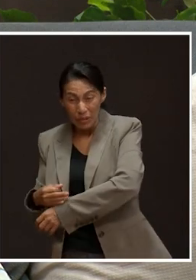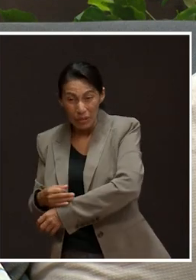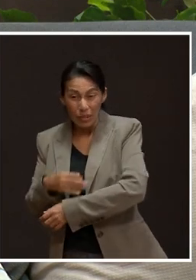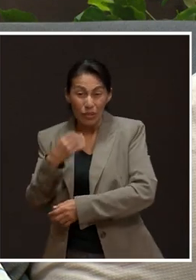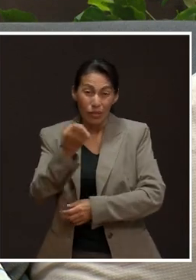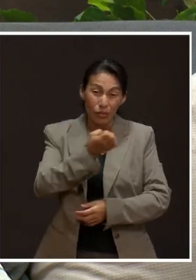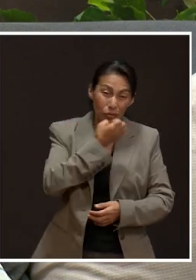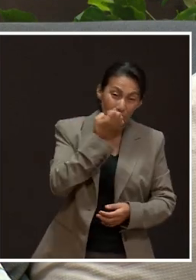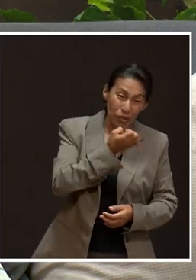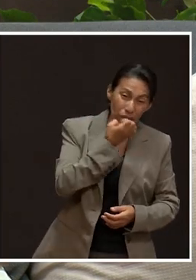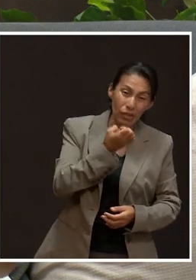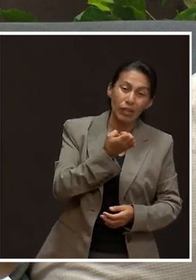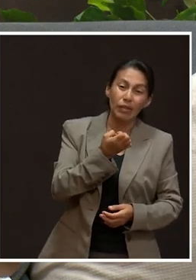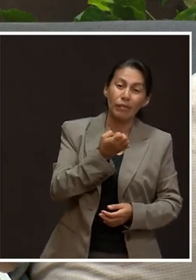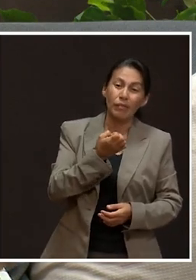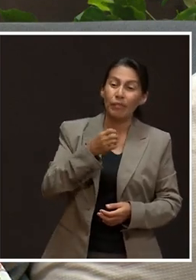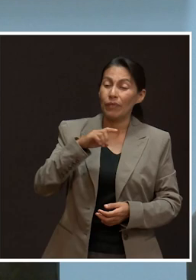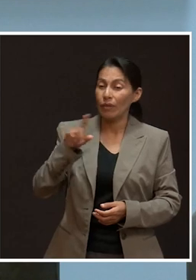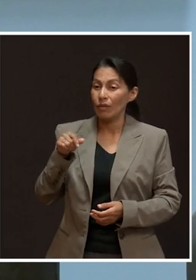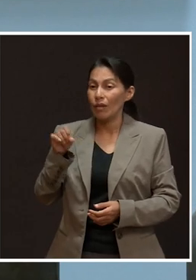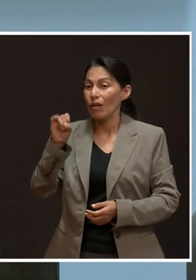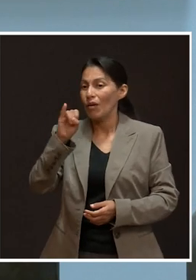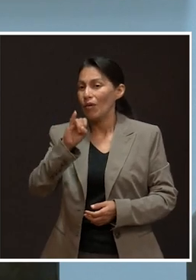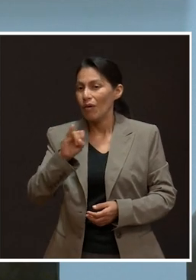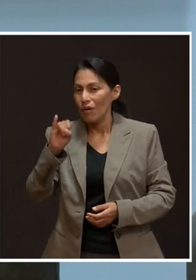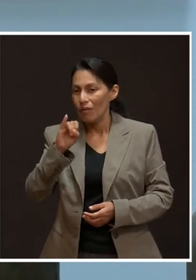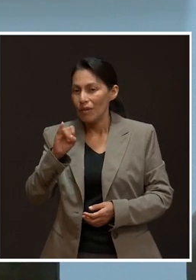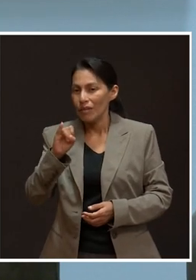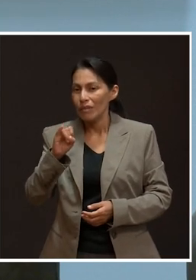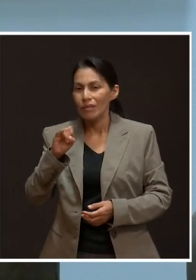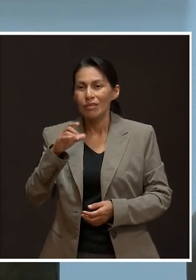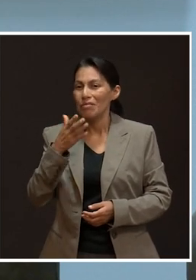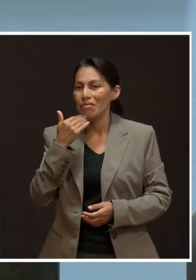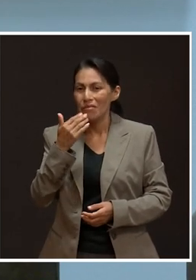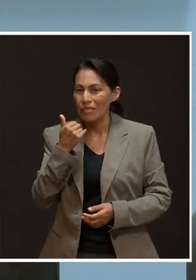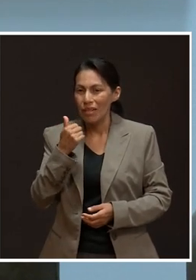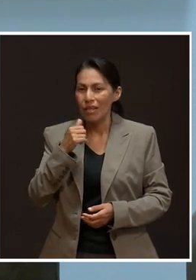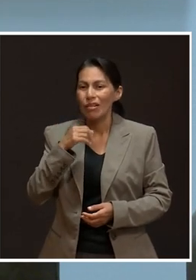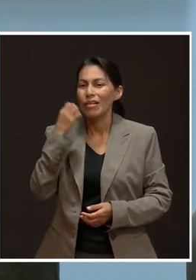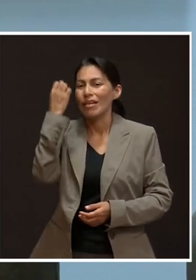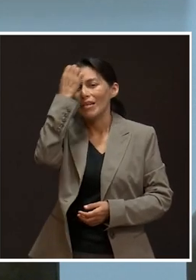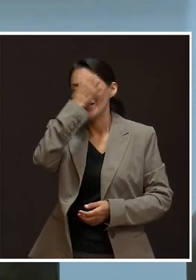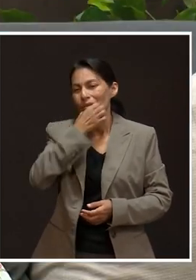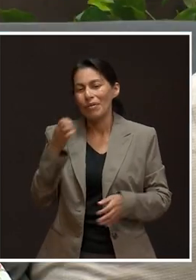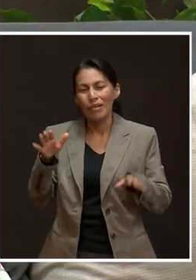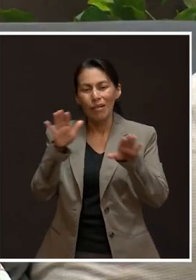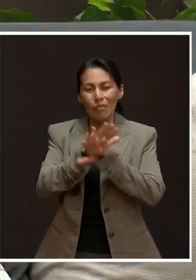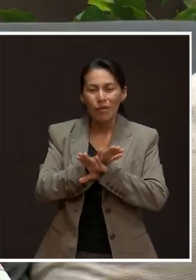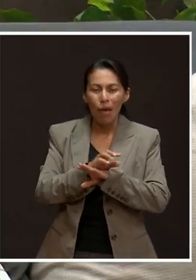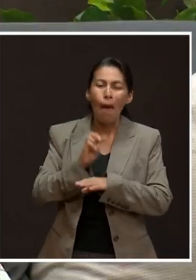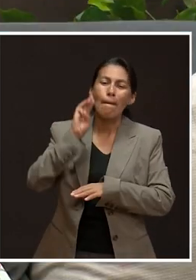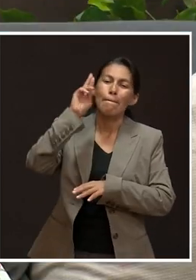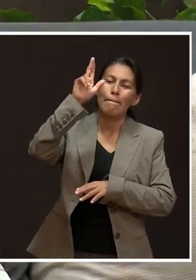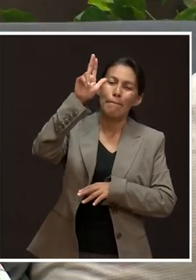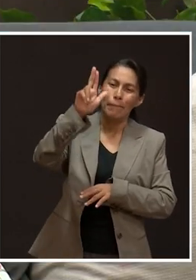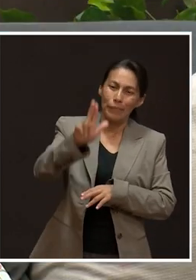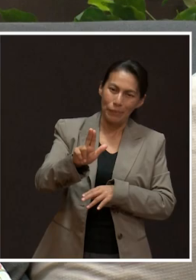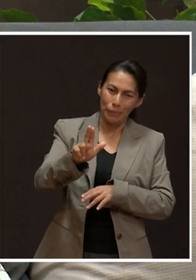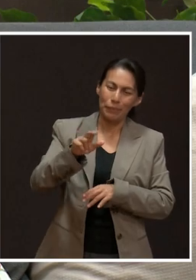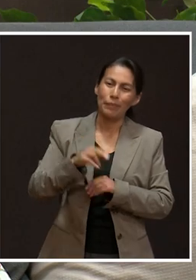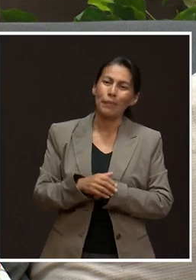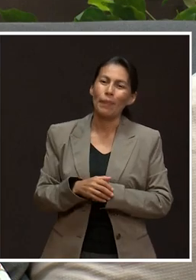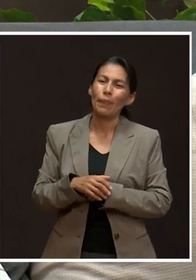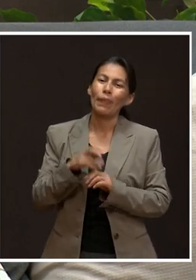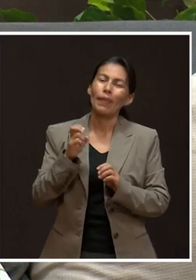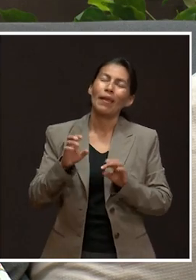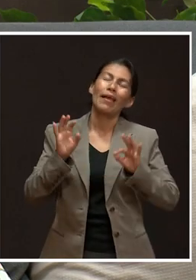Entonces, resulta que también se volvía a caer el jueves y pasaron el examen hasta el día martes. Entonces, pues